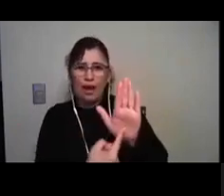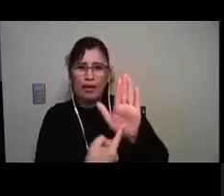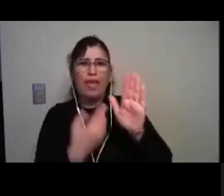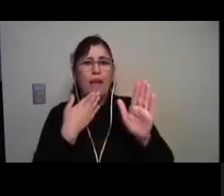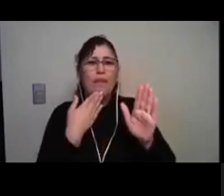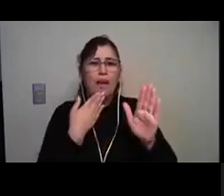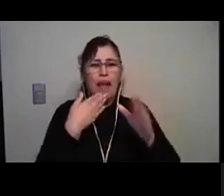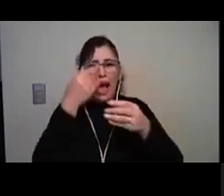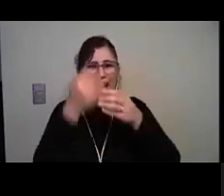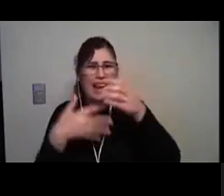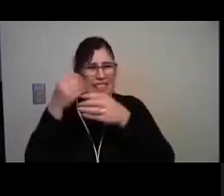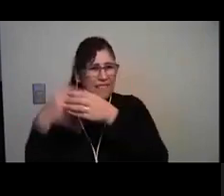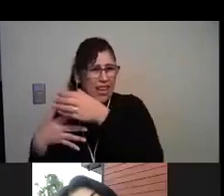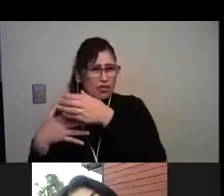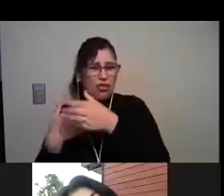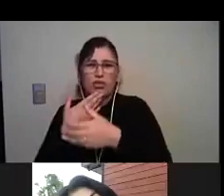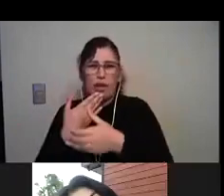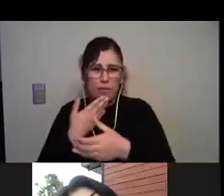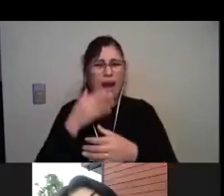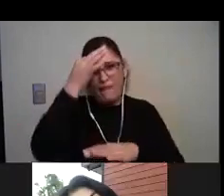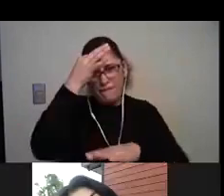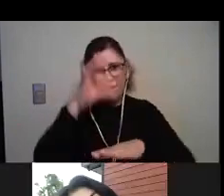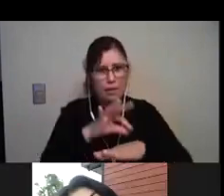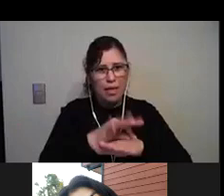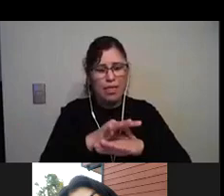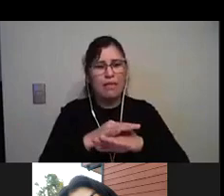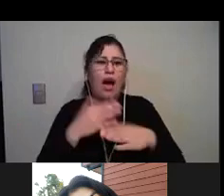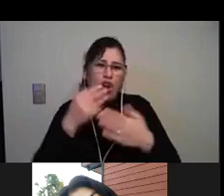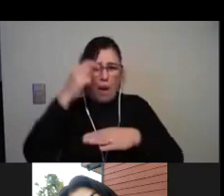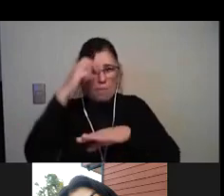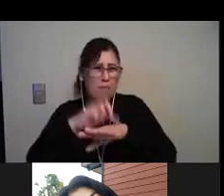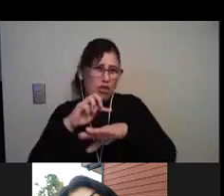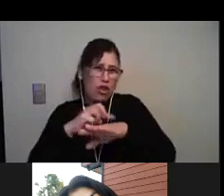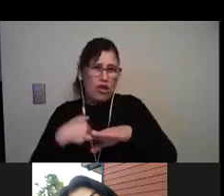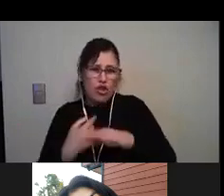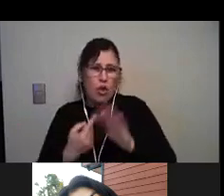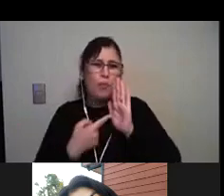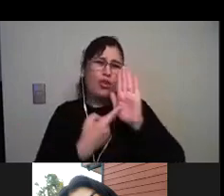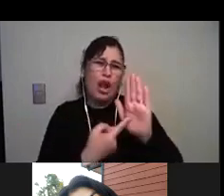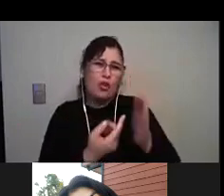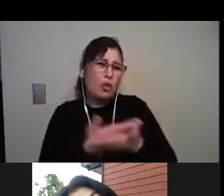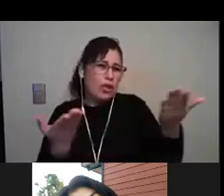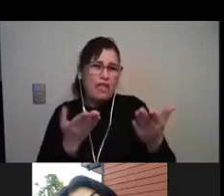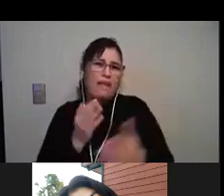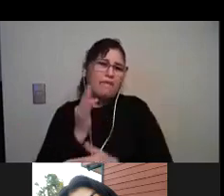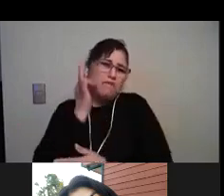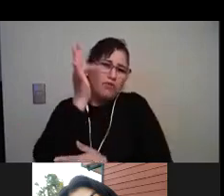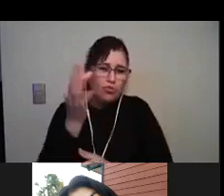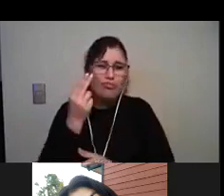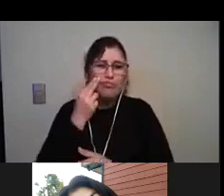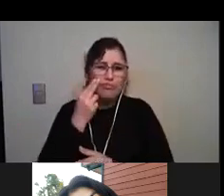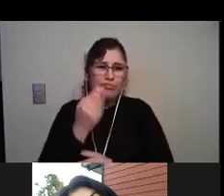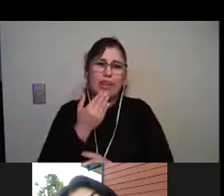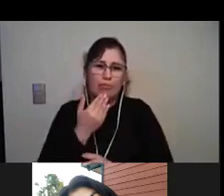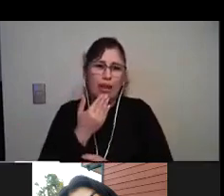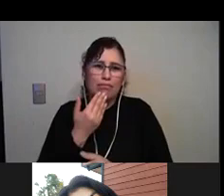a grueso modo. Ya probablemente muchas de las patologías que yo les voy a presentar hoy día las van a tener que profundizar ustedes